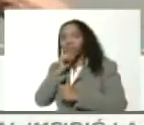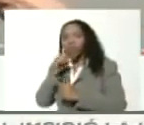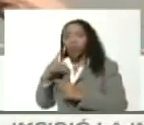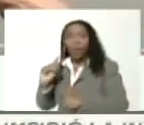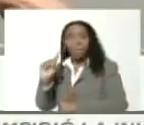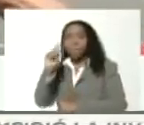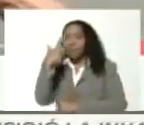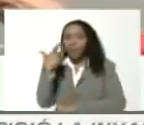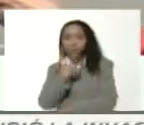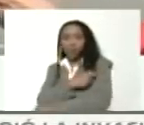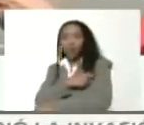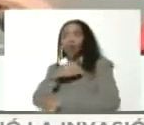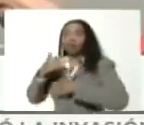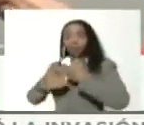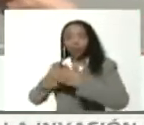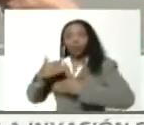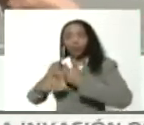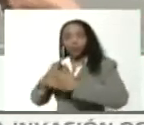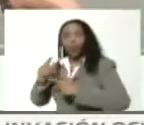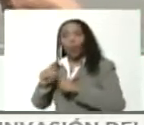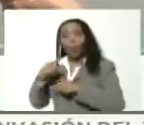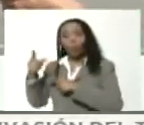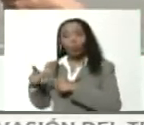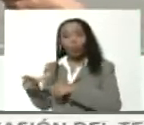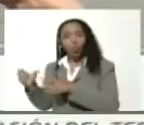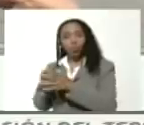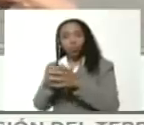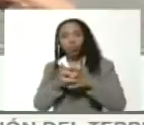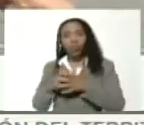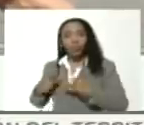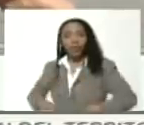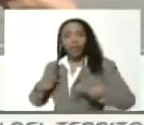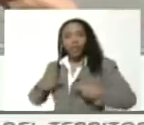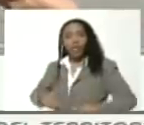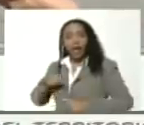primeros que se van a vacunar y progresivamente otros sectores de la vida nacional